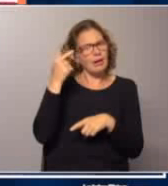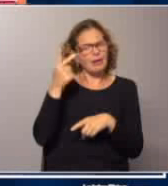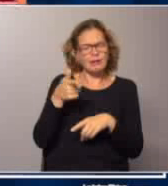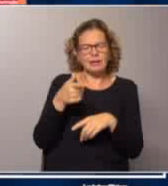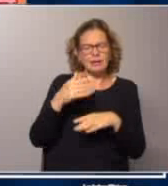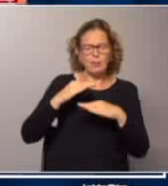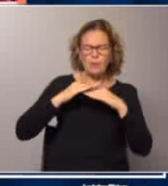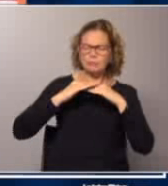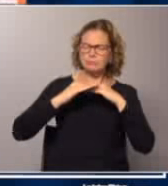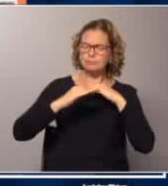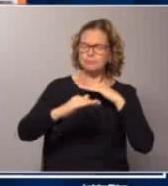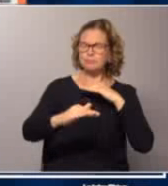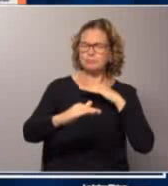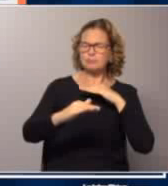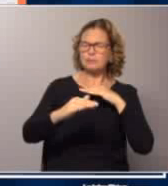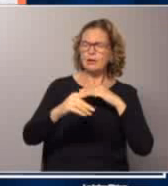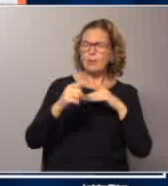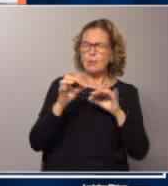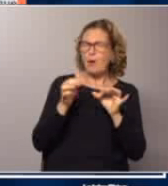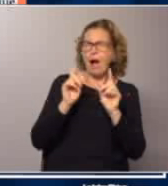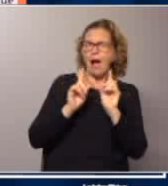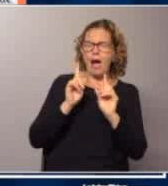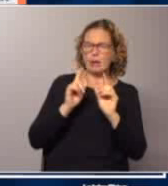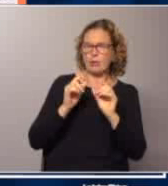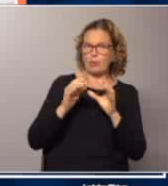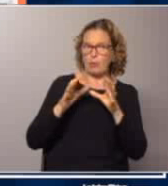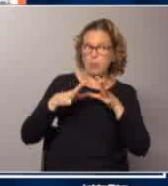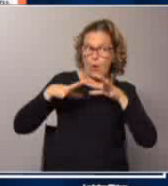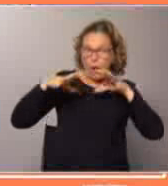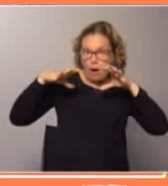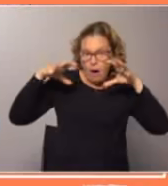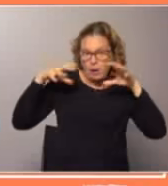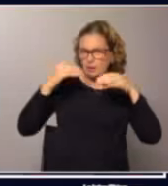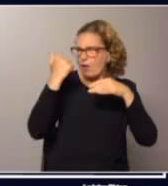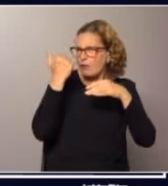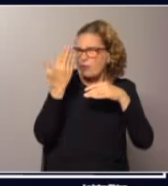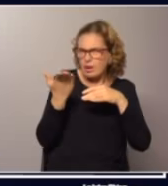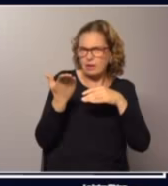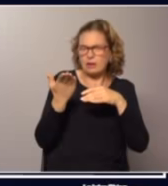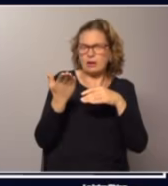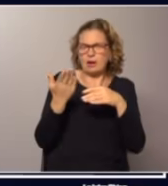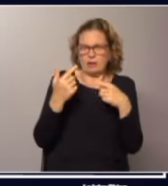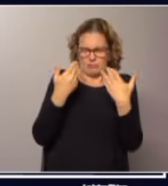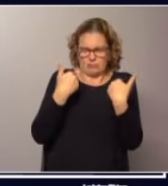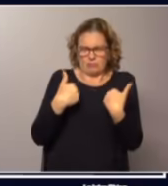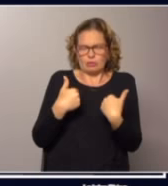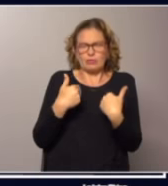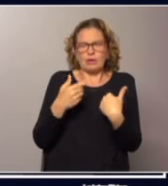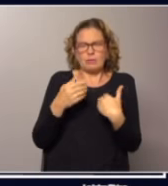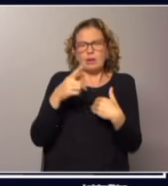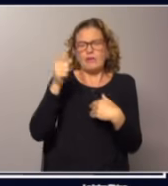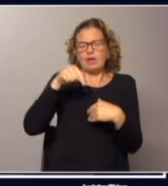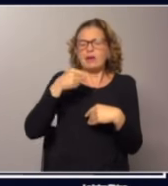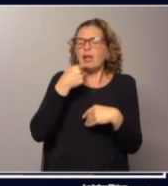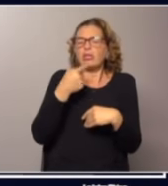manera lineal pensarlo como una especie de grandes monstruos exteriores a nosotros que vienen a bajar